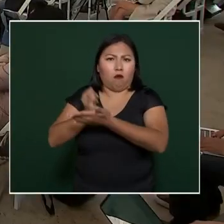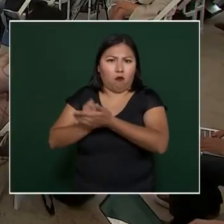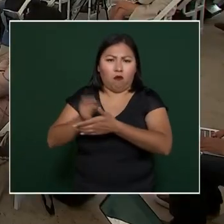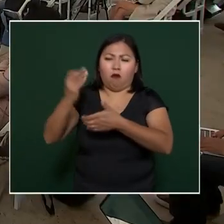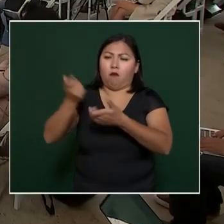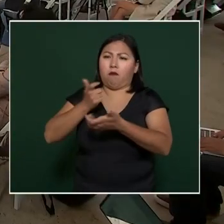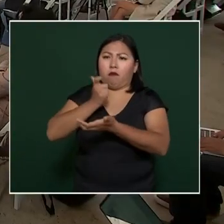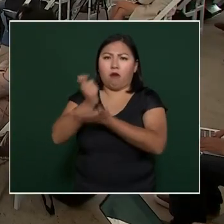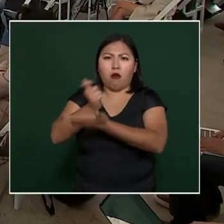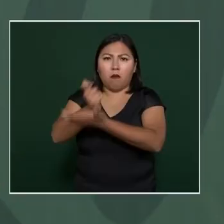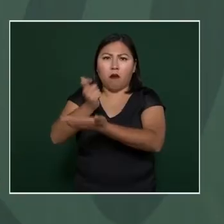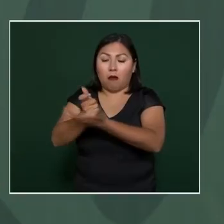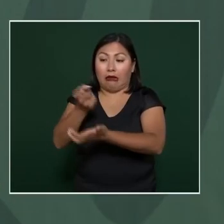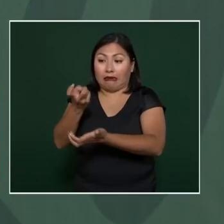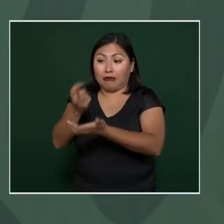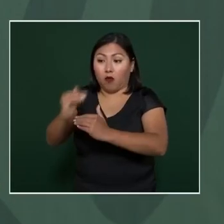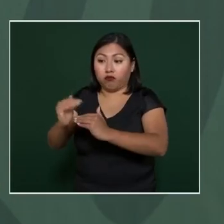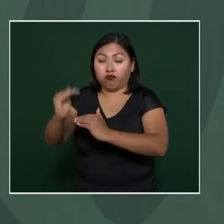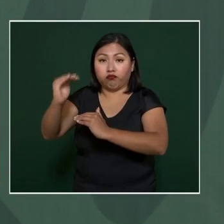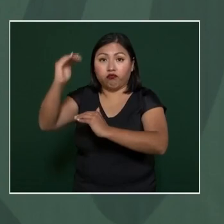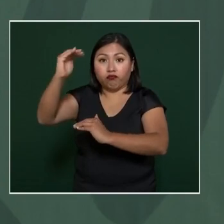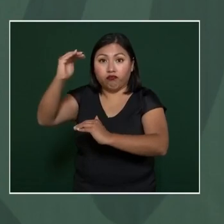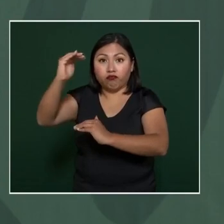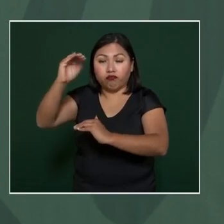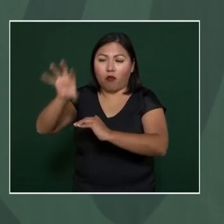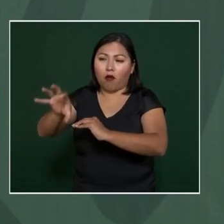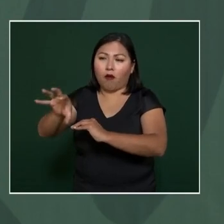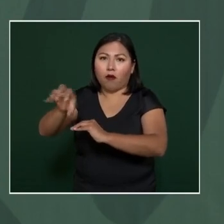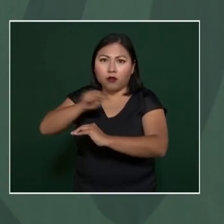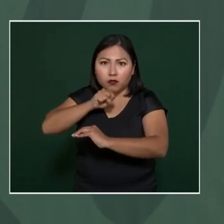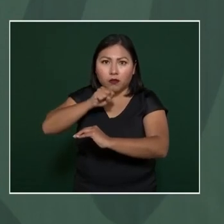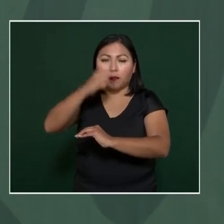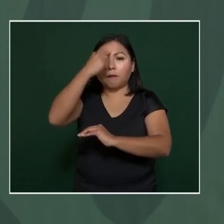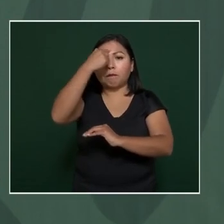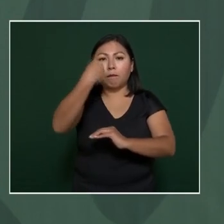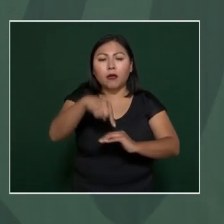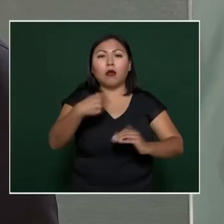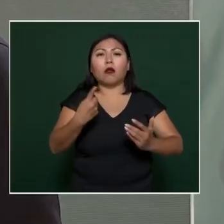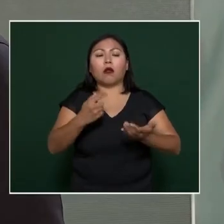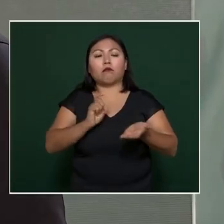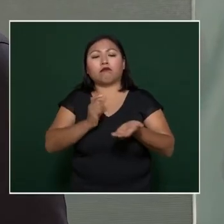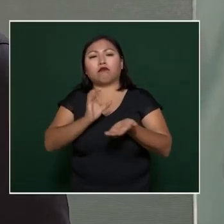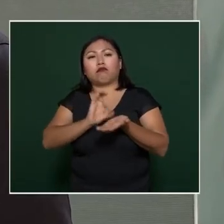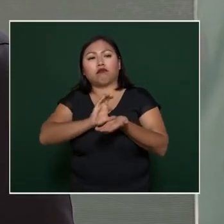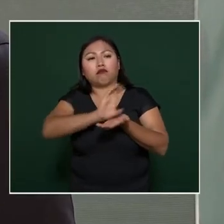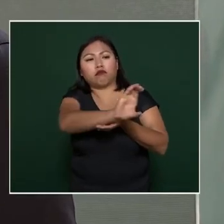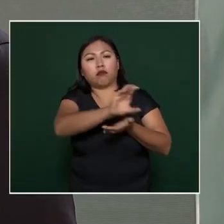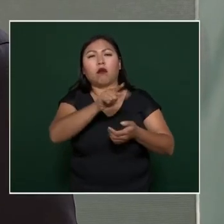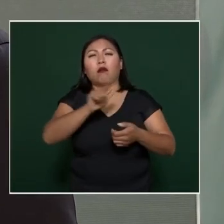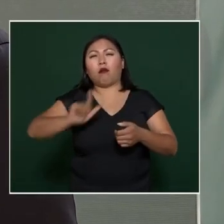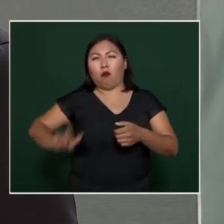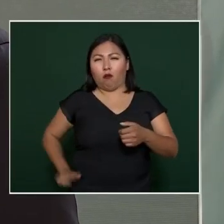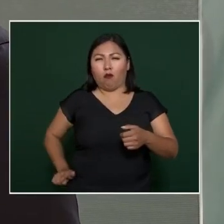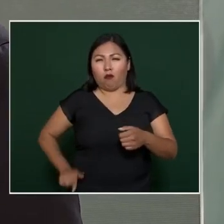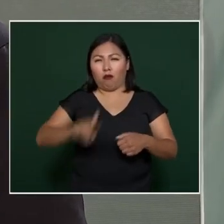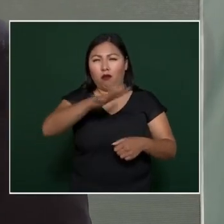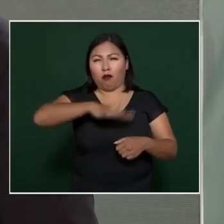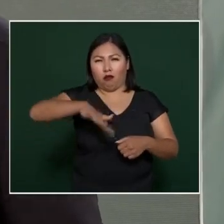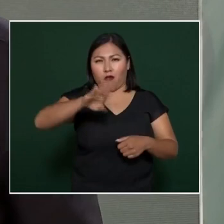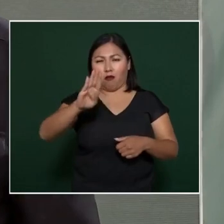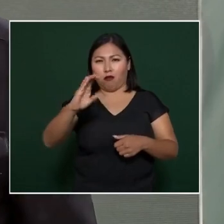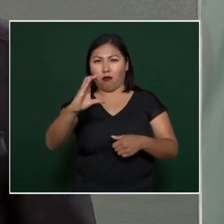Baja California que se le va a entregar a el gobierno del Estado